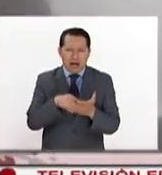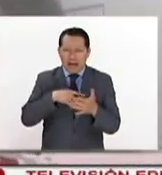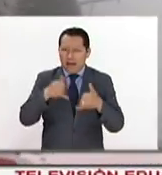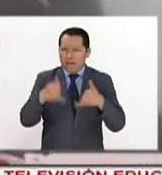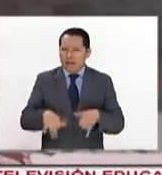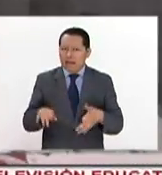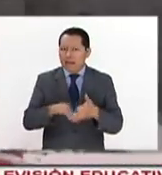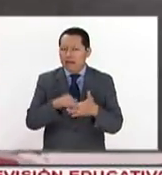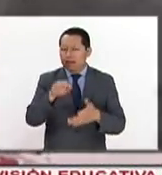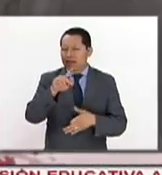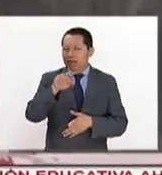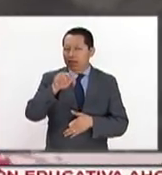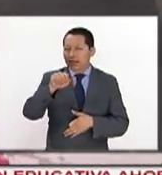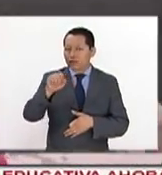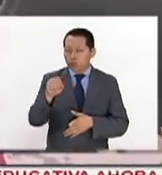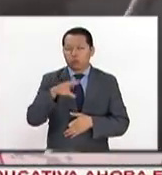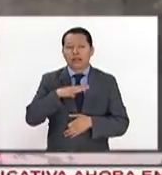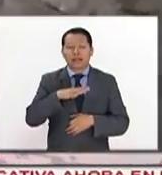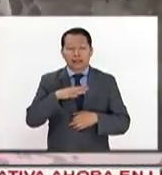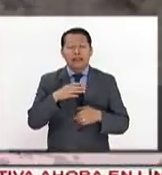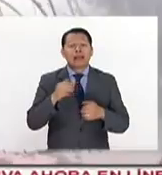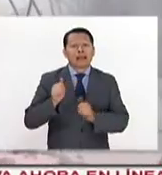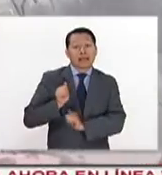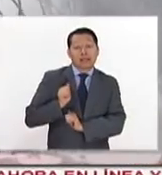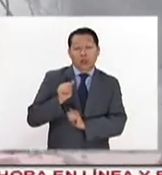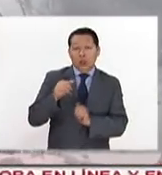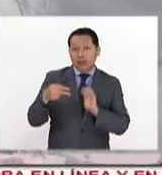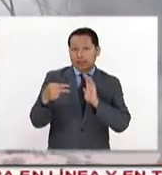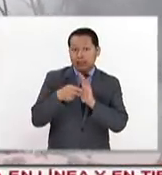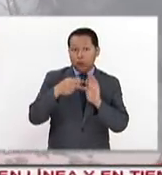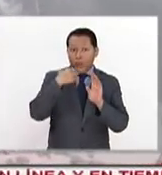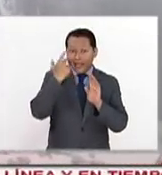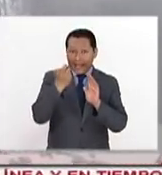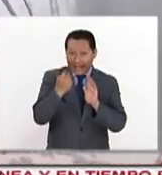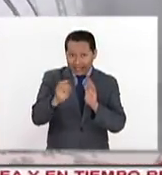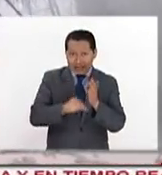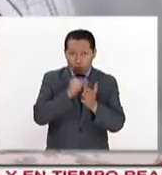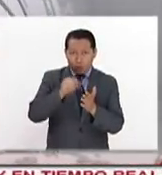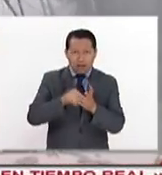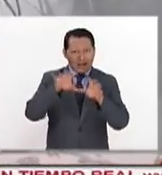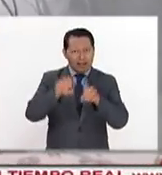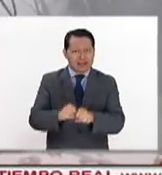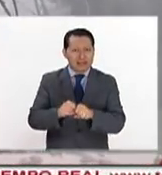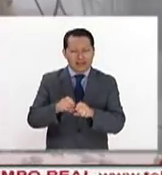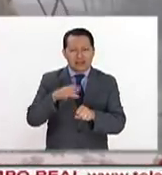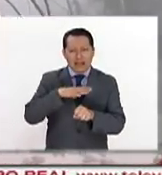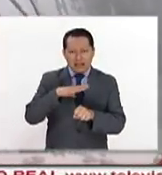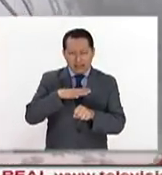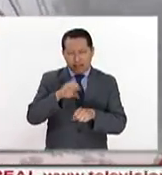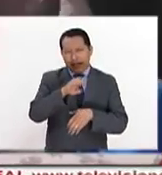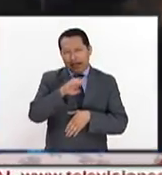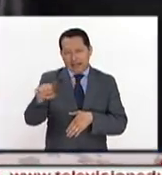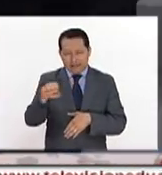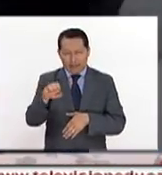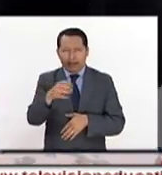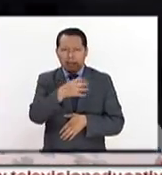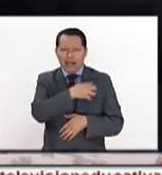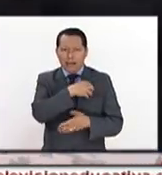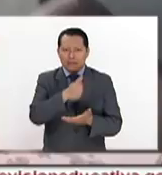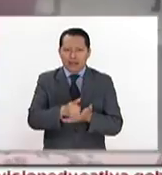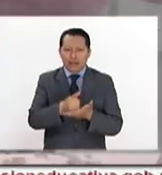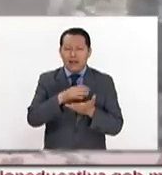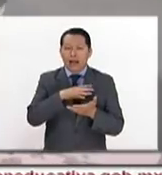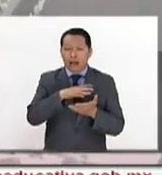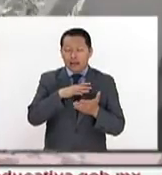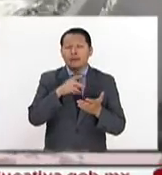de Damasco. El ejército sirio intenta desde 2012 retomar el control de esa zona al este de la capital. De acuerdo con el Observatorio Sirio